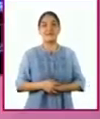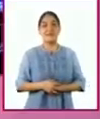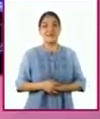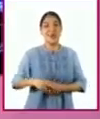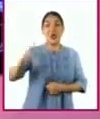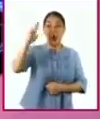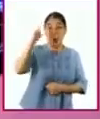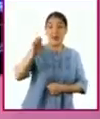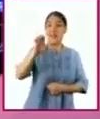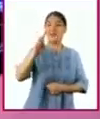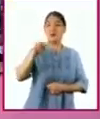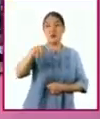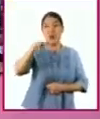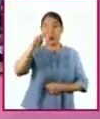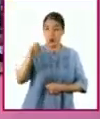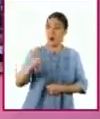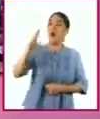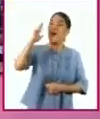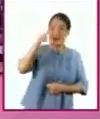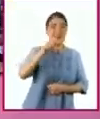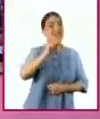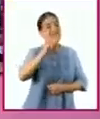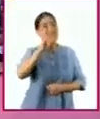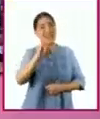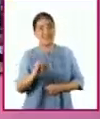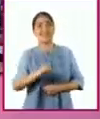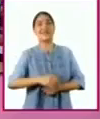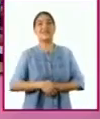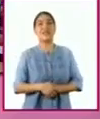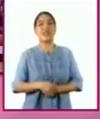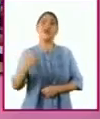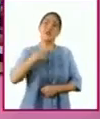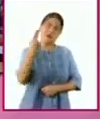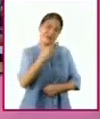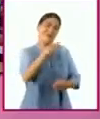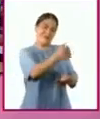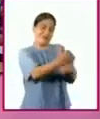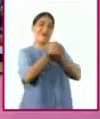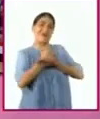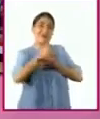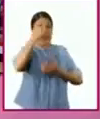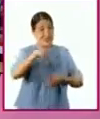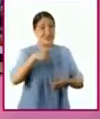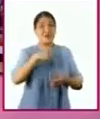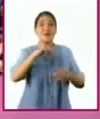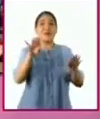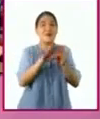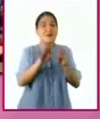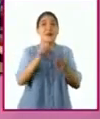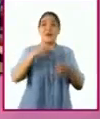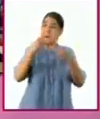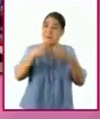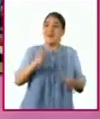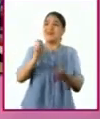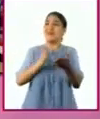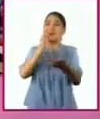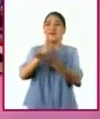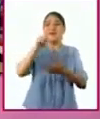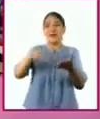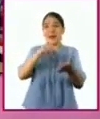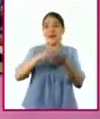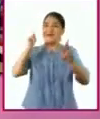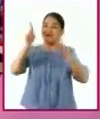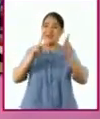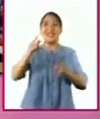Hola, Edmundo. Hola, Tlali. Necesito tu ayuda para no perderme lo mejor de Chiapas. No recuerdo